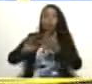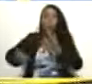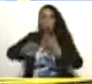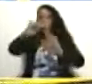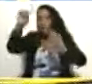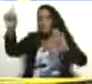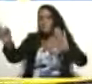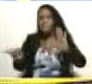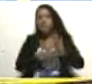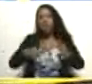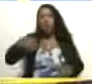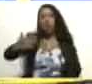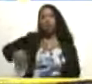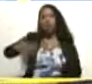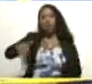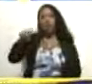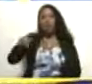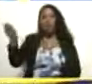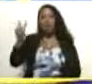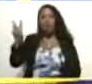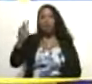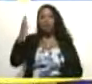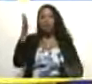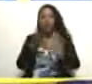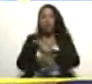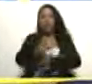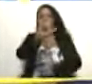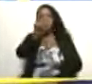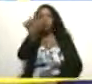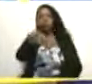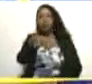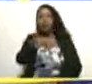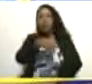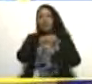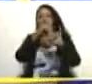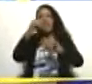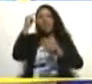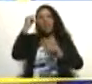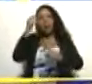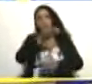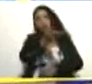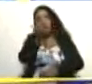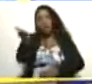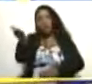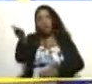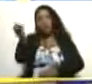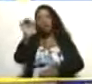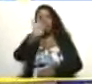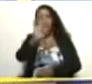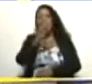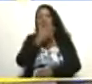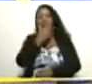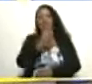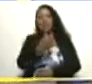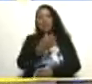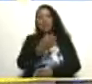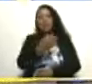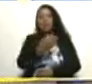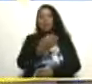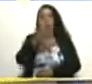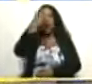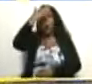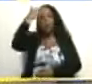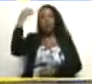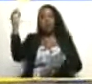plenamente los derechos de Venezuela sobre la Guayana Esequiba. ¡Feliz día! 3 de diciembre, será